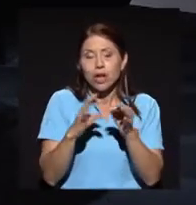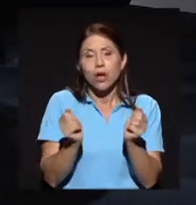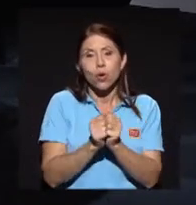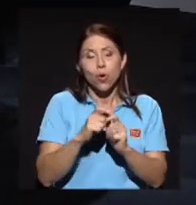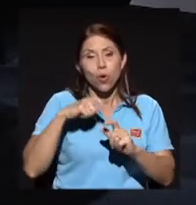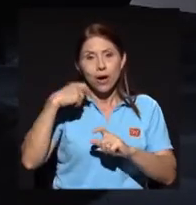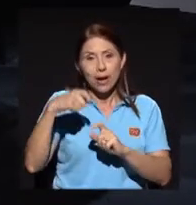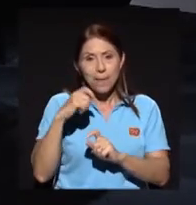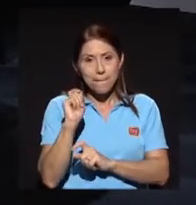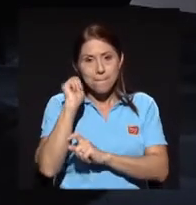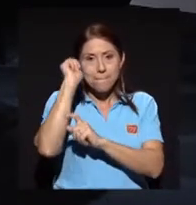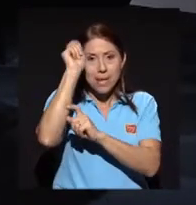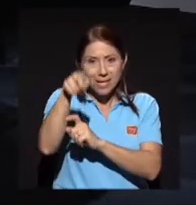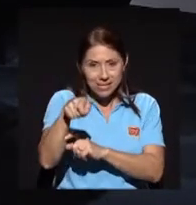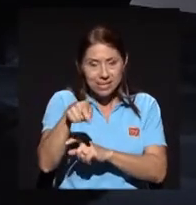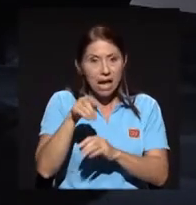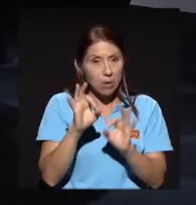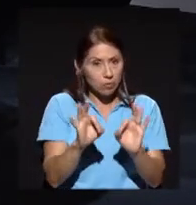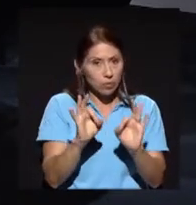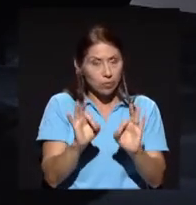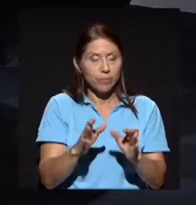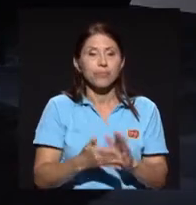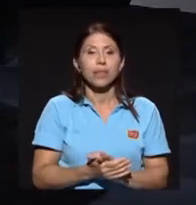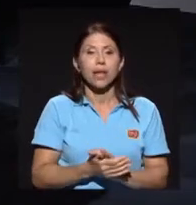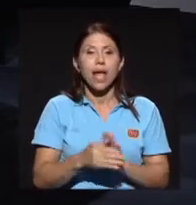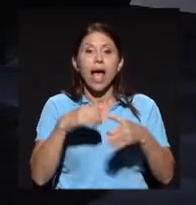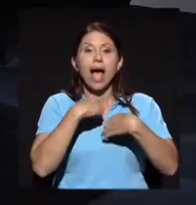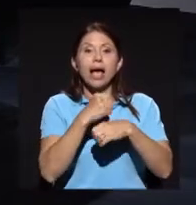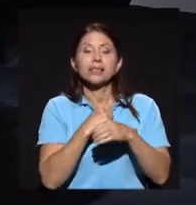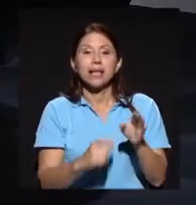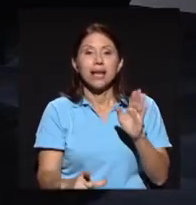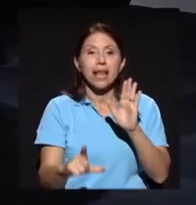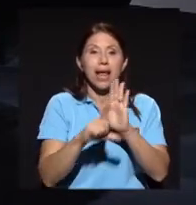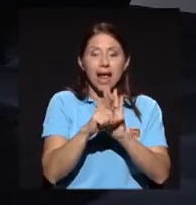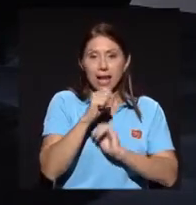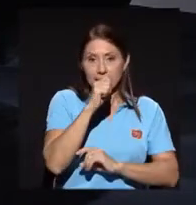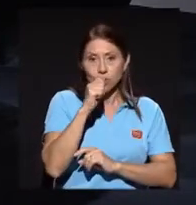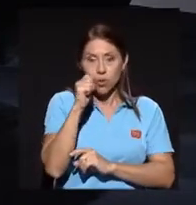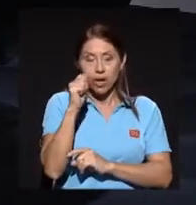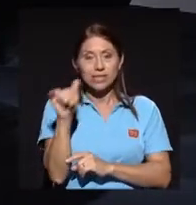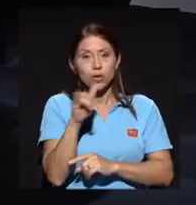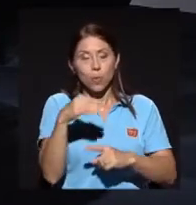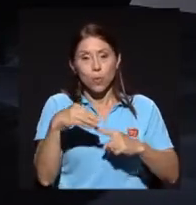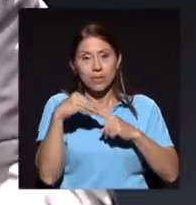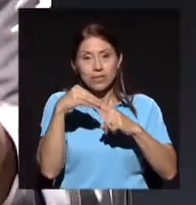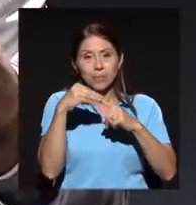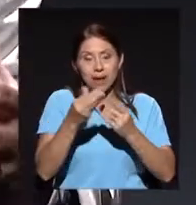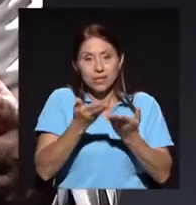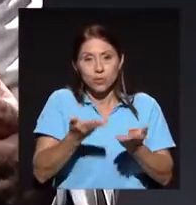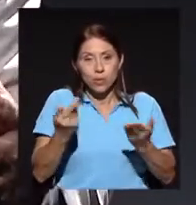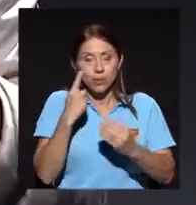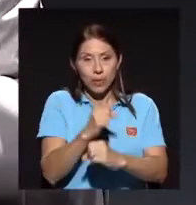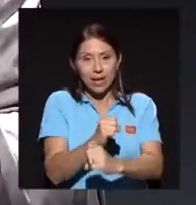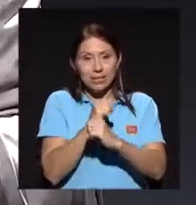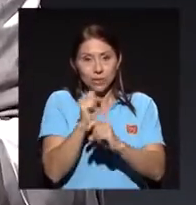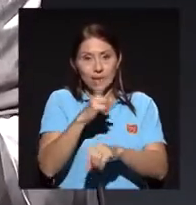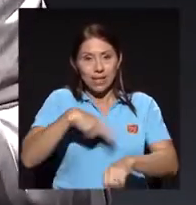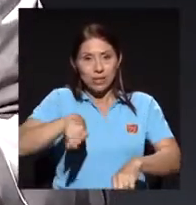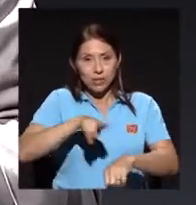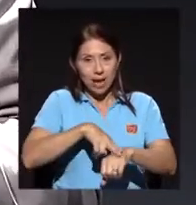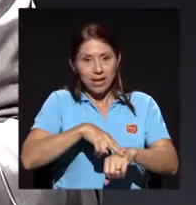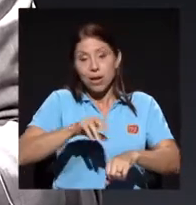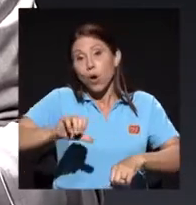sostenible de la pesca la legalización de las drogas como el principal instrumento para la seguridad nacional y otros temas similares